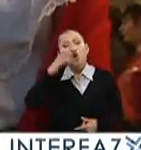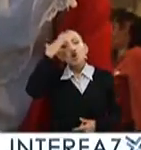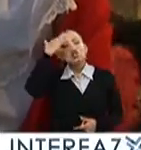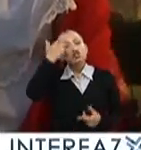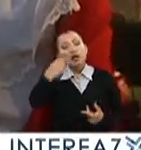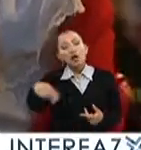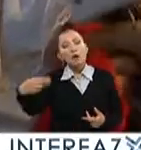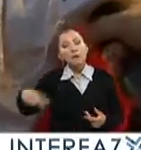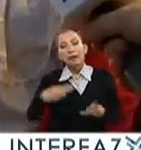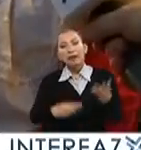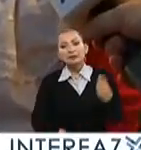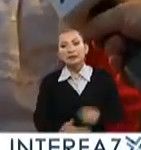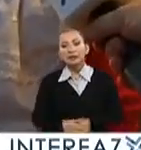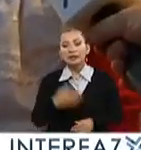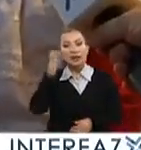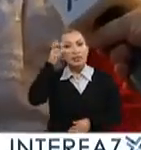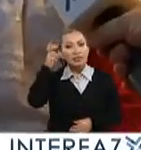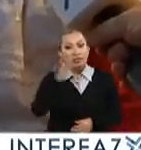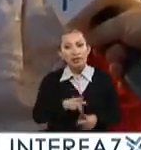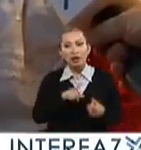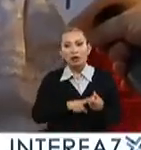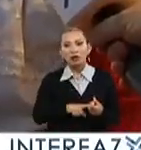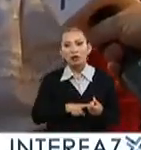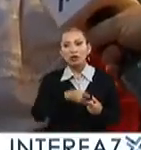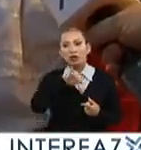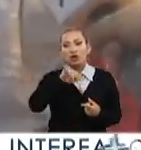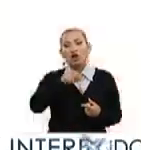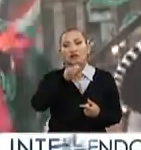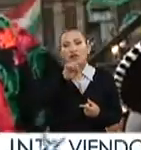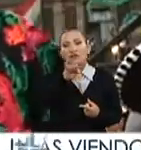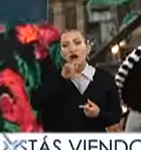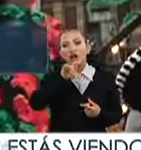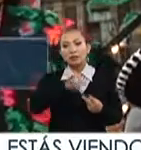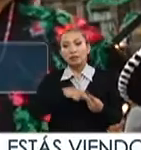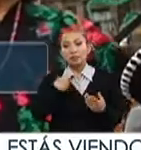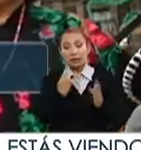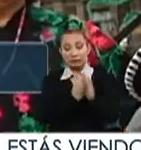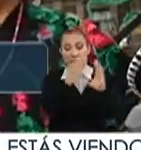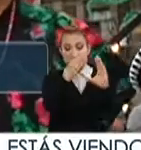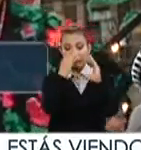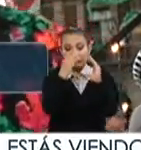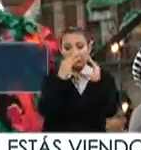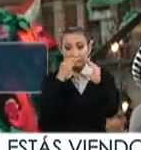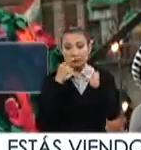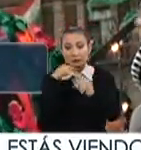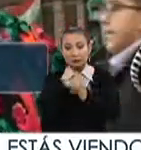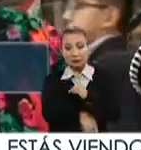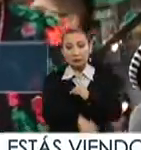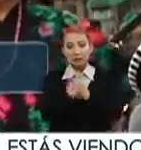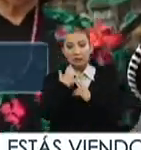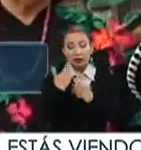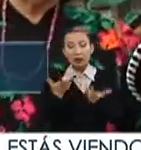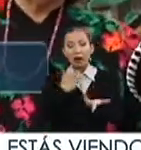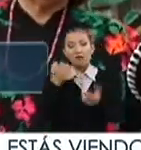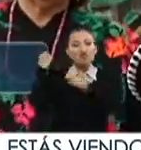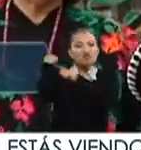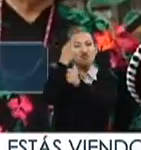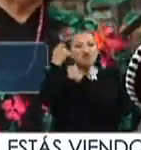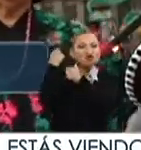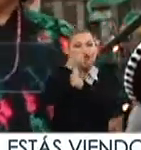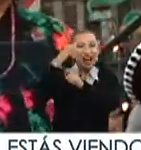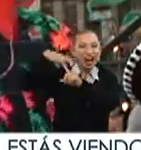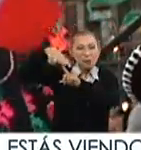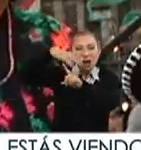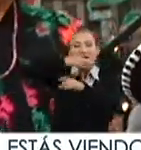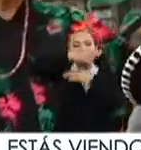conoces de la independencia? Miguel Hidalgo, José Ortiz. Me enseñaron que Hidalgo tocó la campana